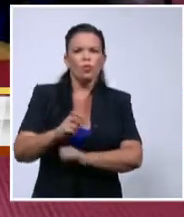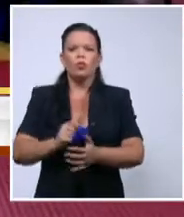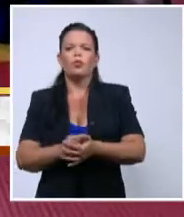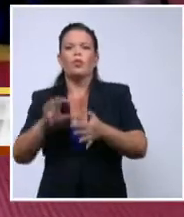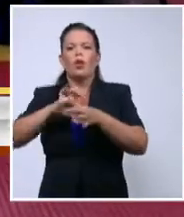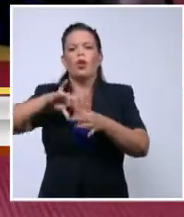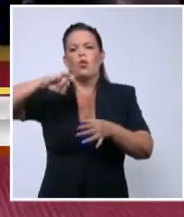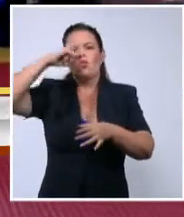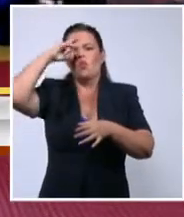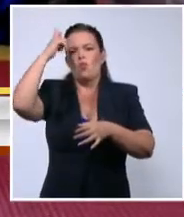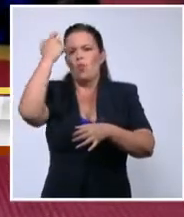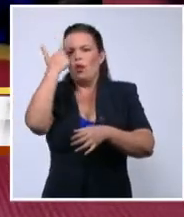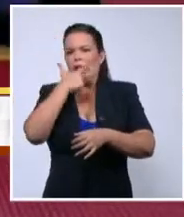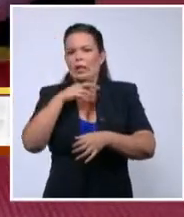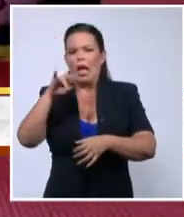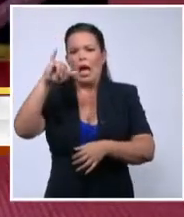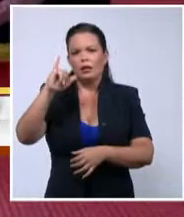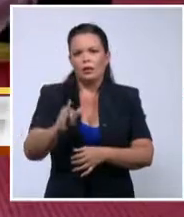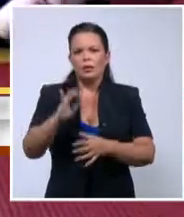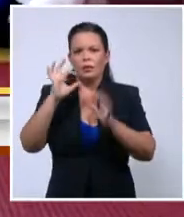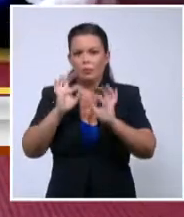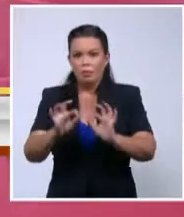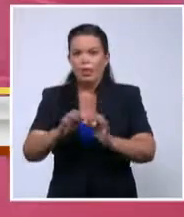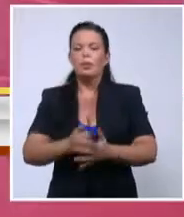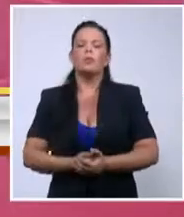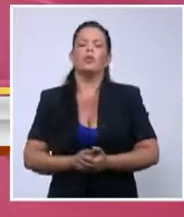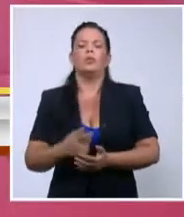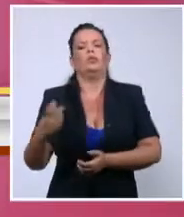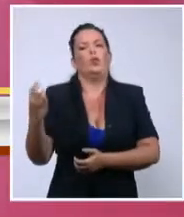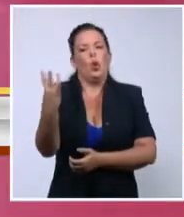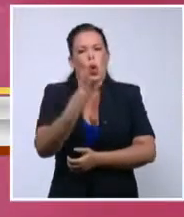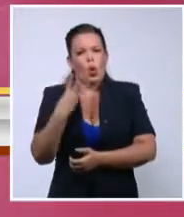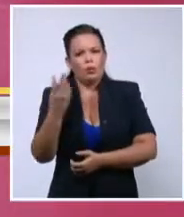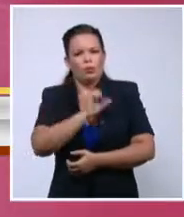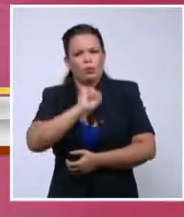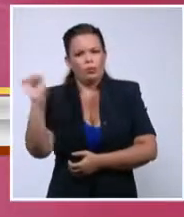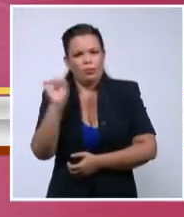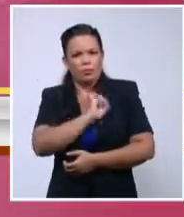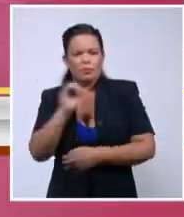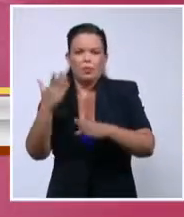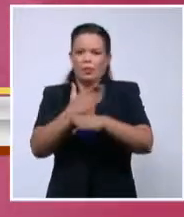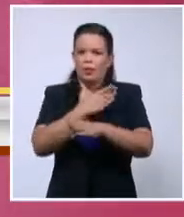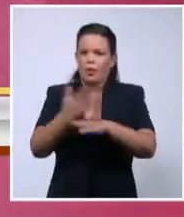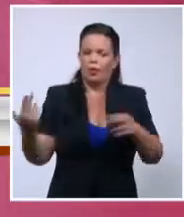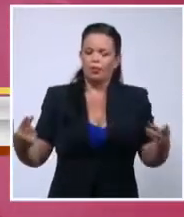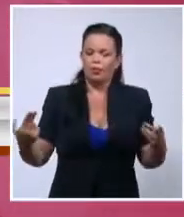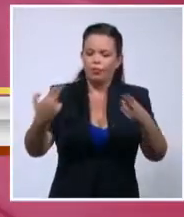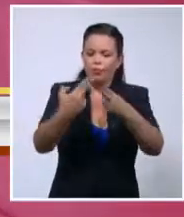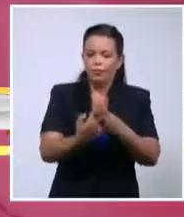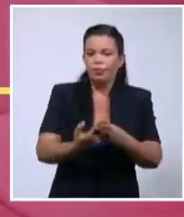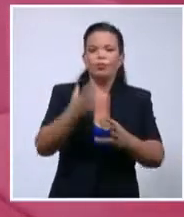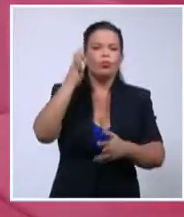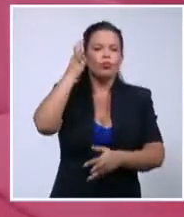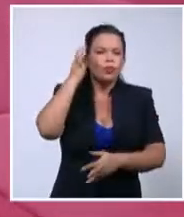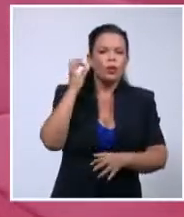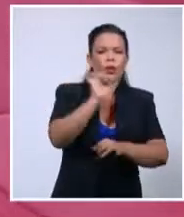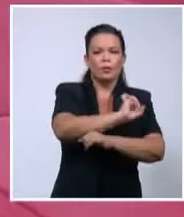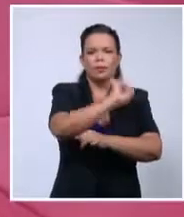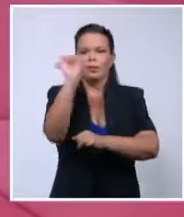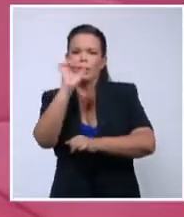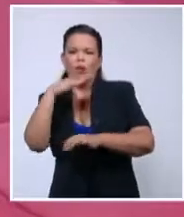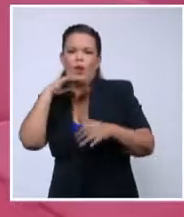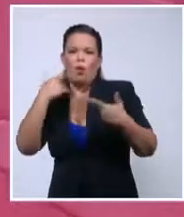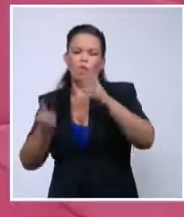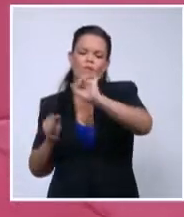por descalificación y Roberto Almenares por Guasari. En uno de los combates más esperados, Naomi Acosta venció por ipón a Melissa